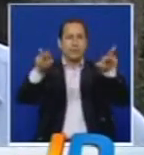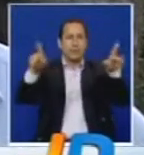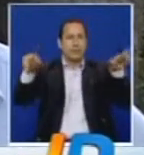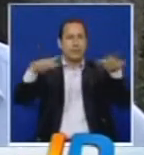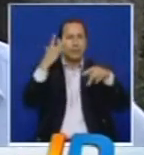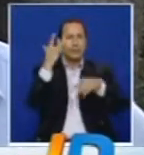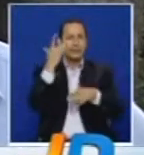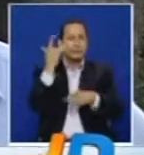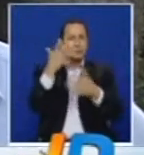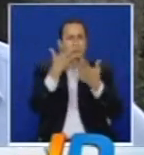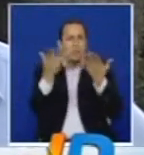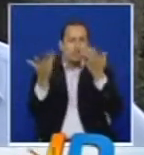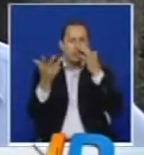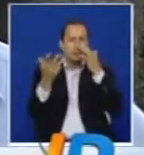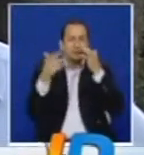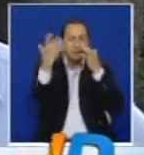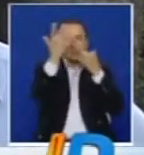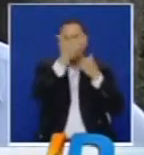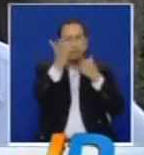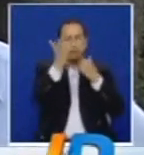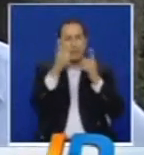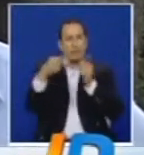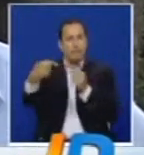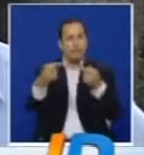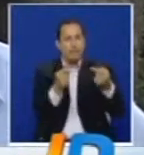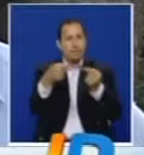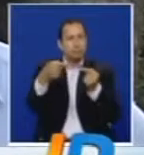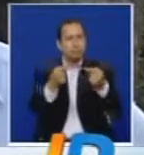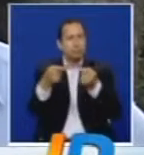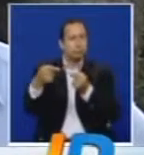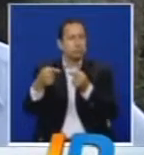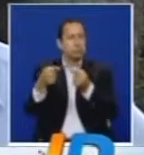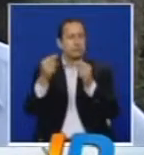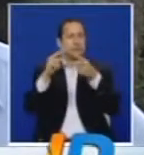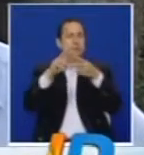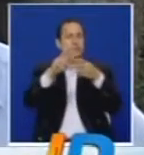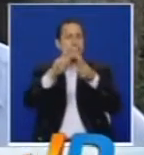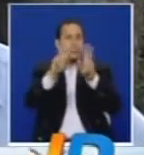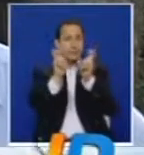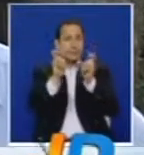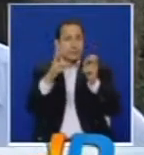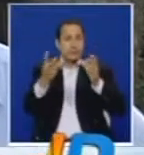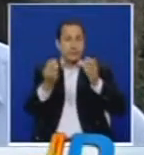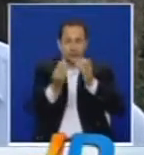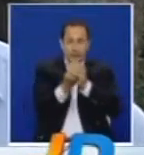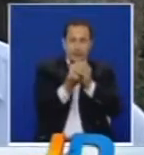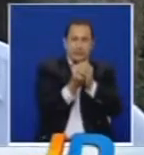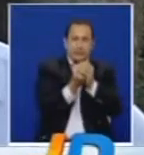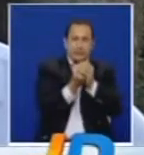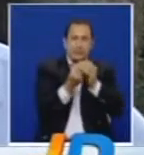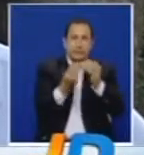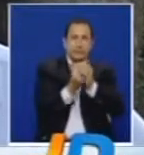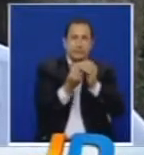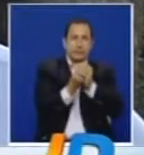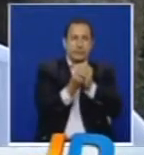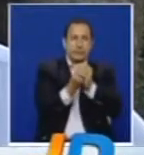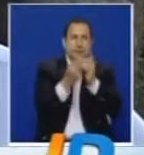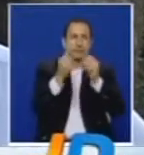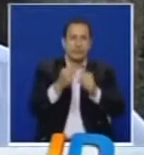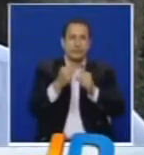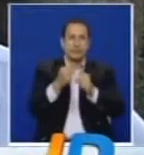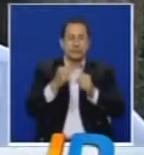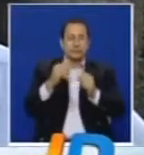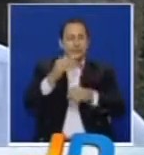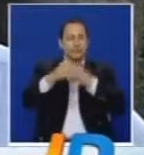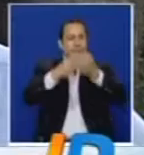mundo, dando un debate sobre un tema que es muy inclusivo en estos momentos coyuntural del desarrollo